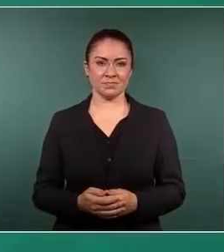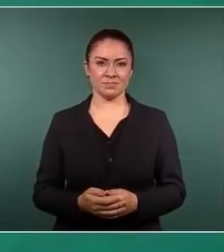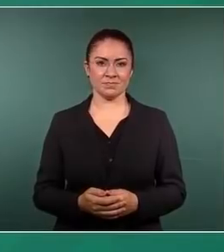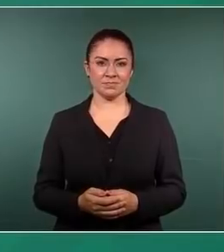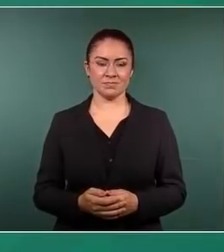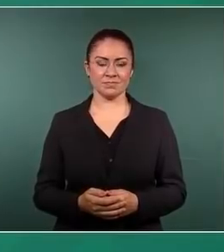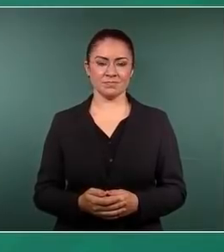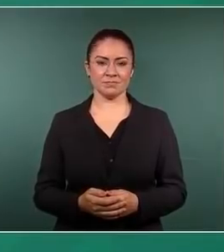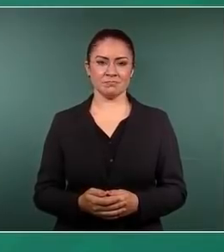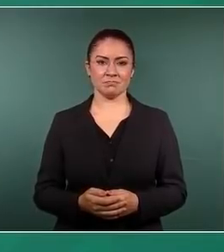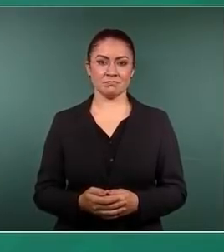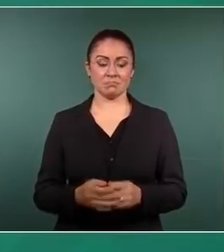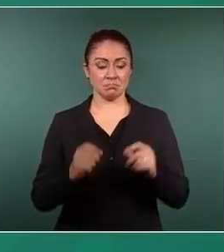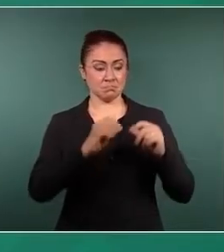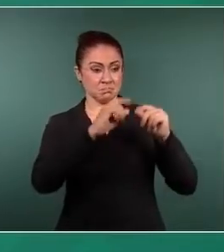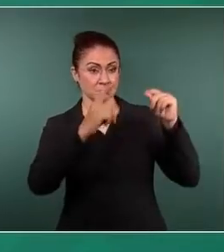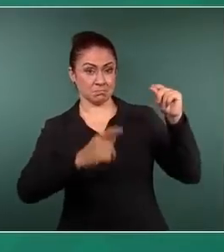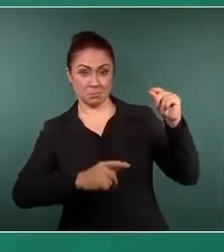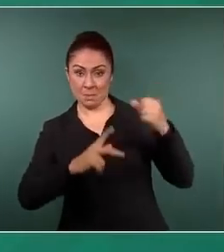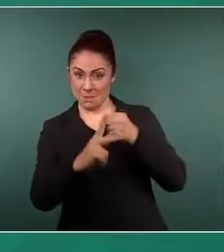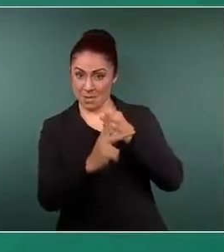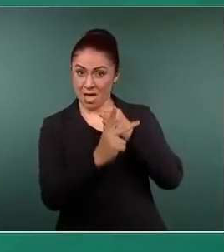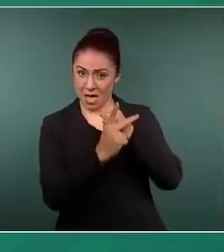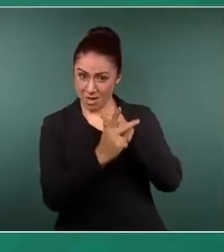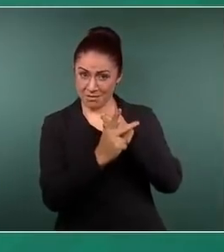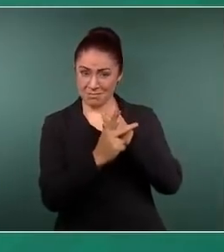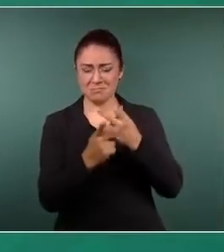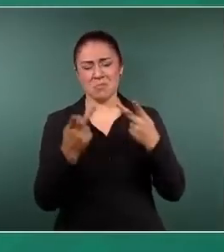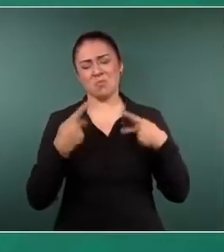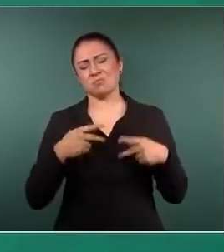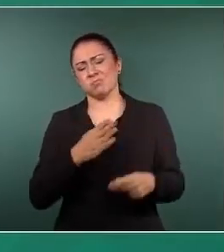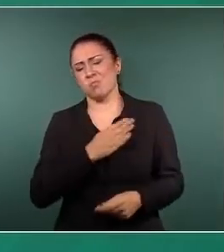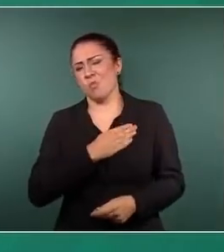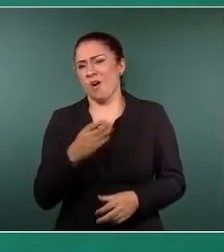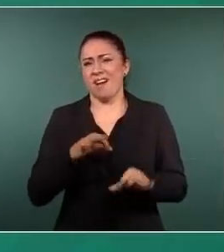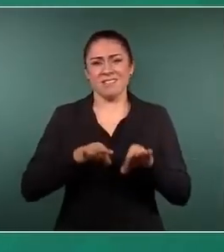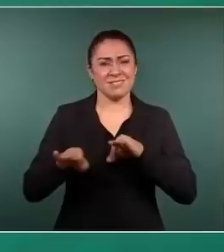nuestro país de gente buena trabajadora